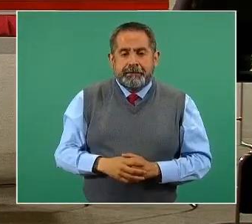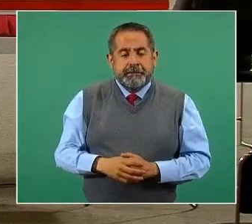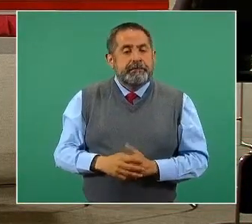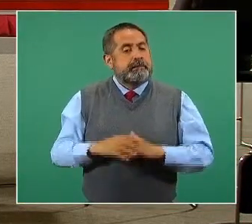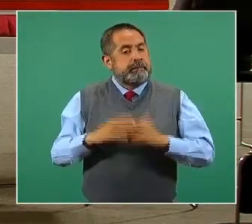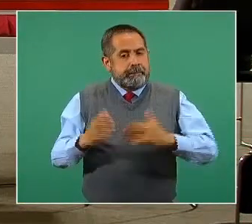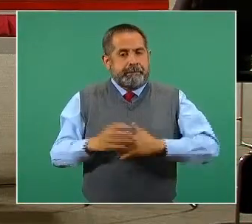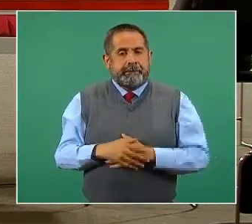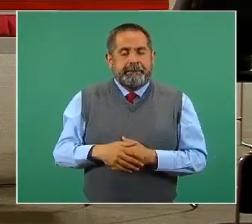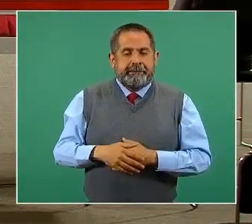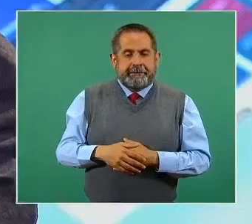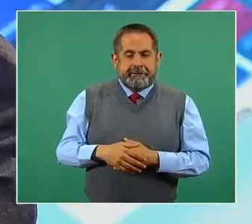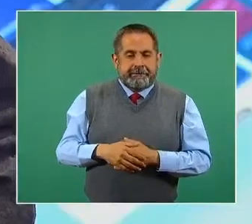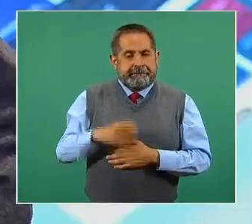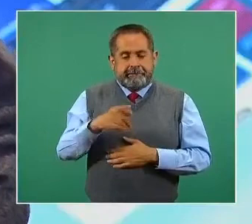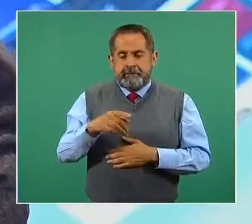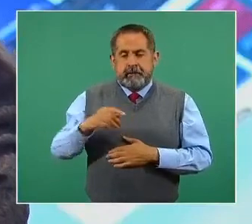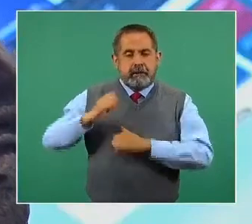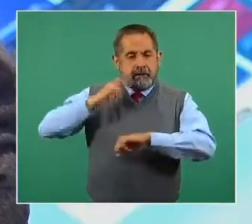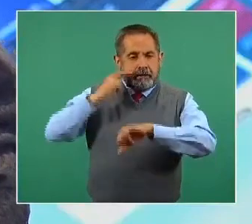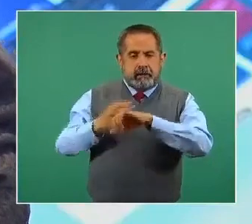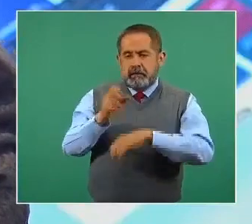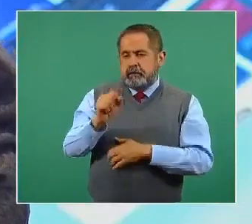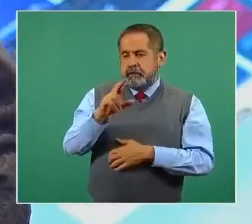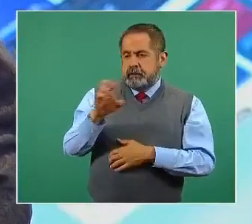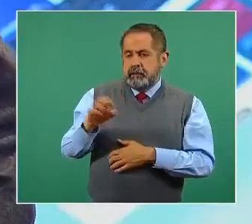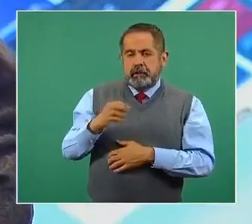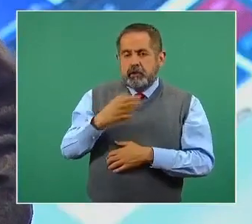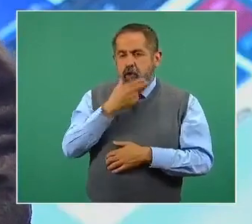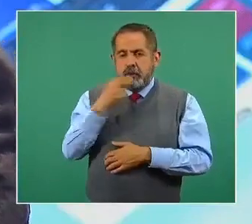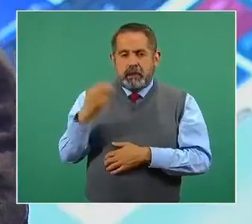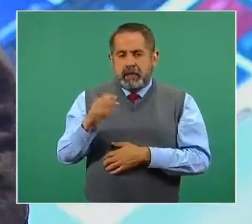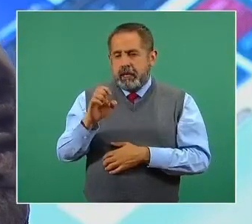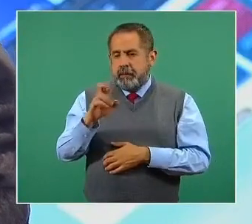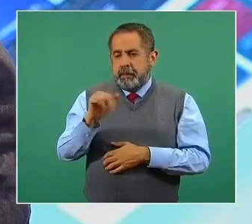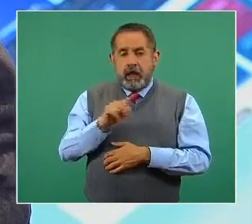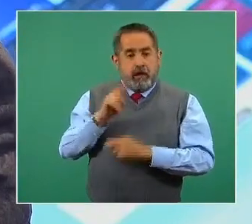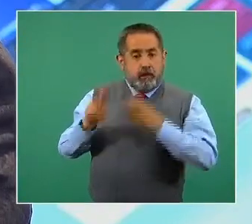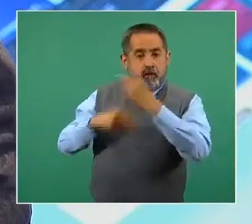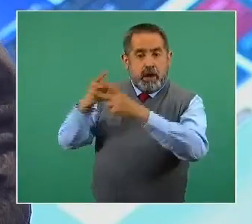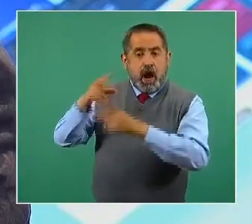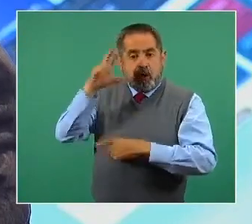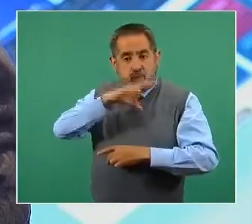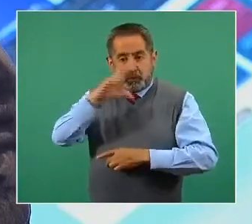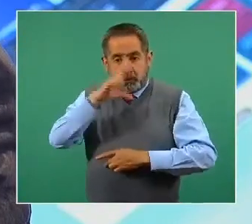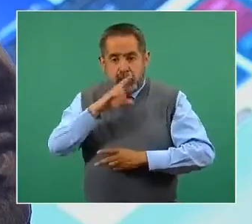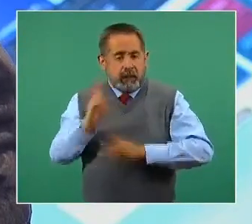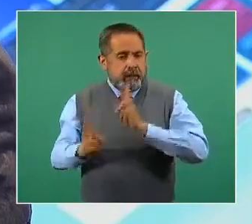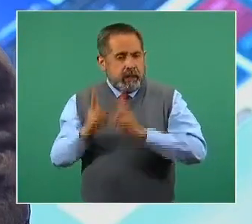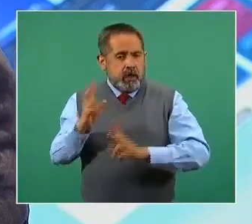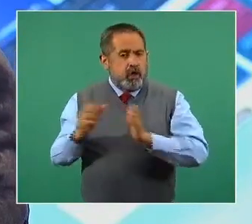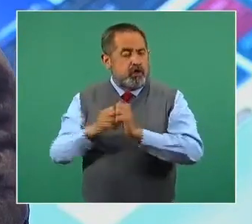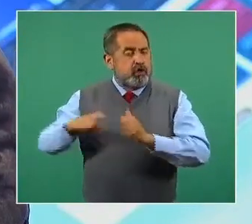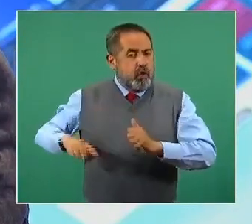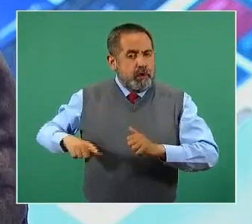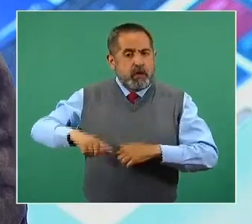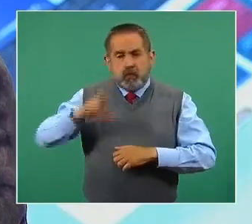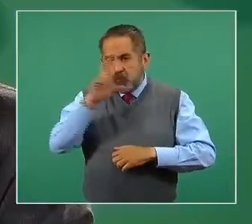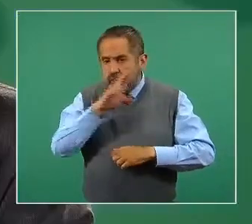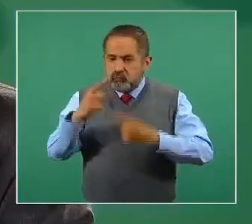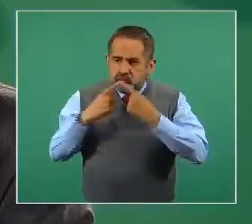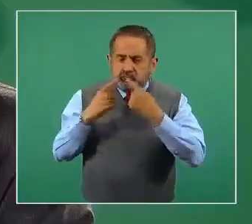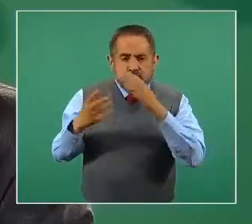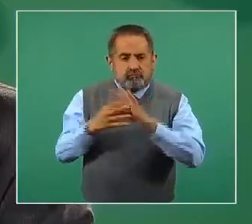Ahora que el canciller Marcelo Ebrard viajó a Rusia para conversar con el gobierno ruso y